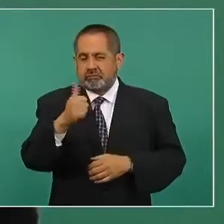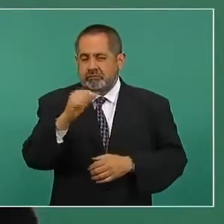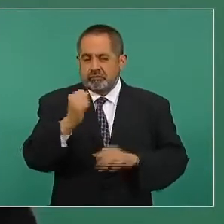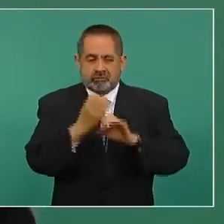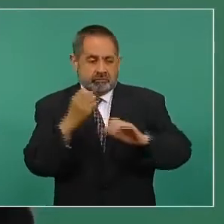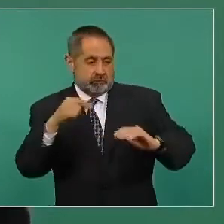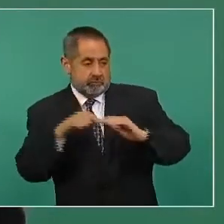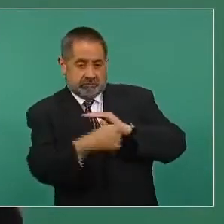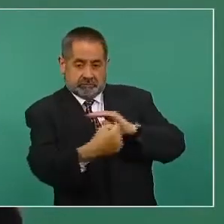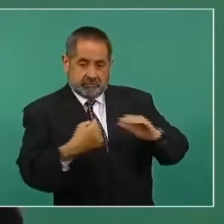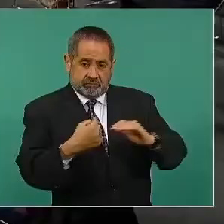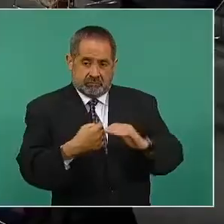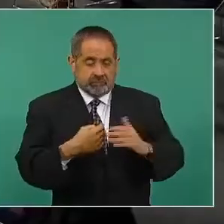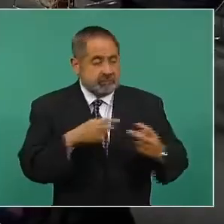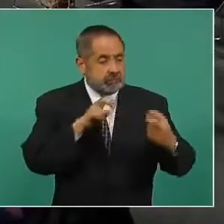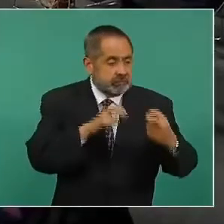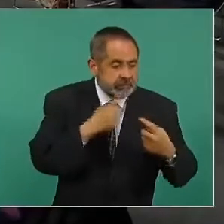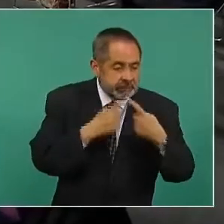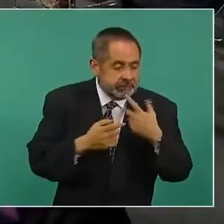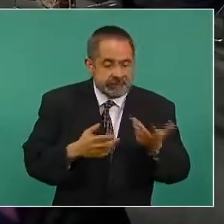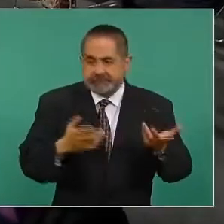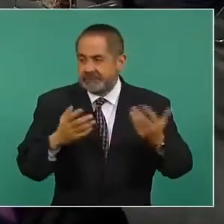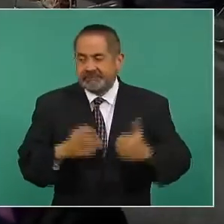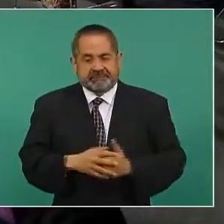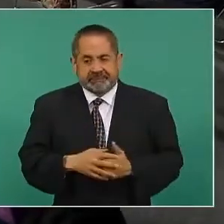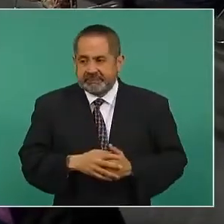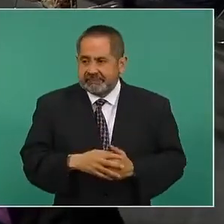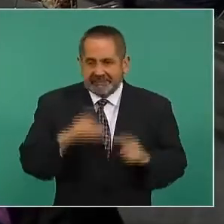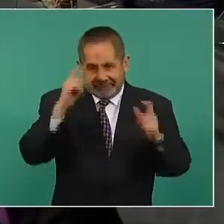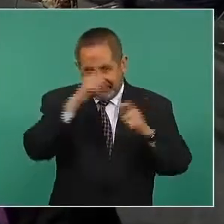No es solución de fondo,